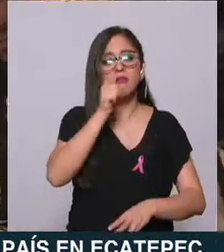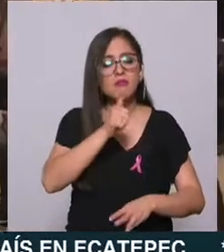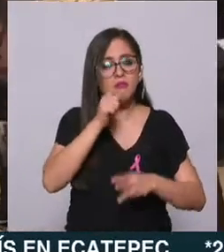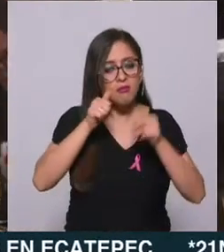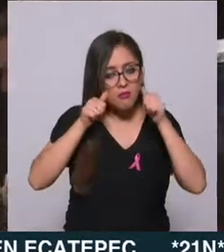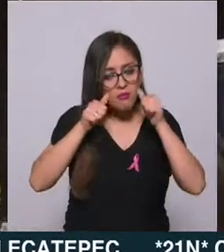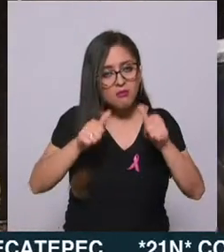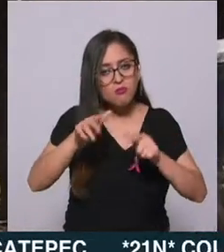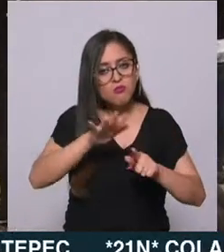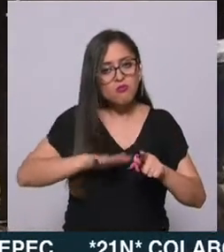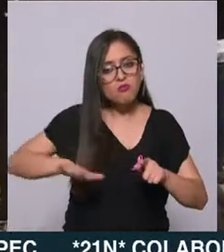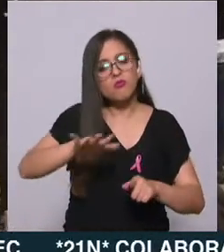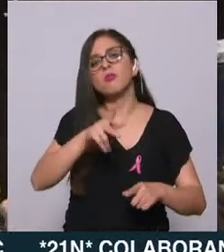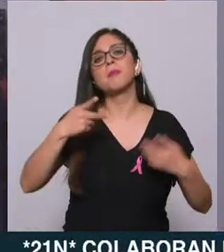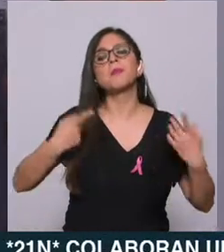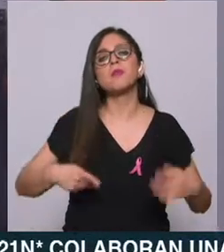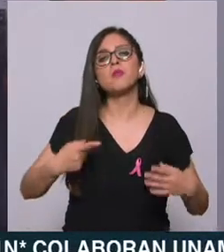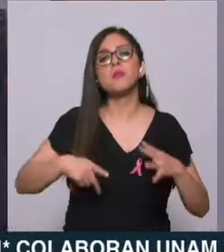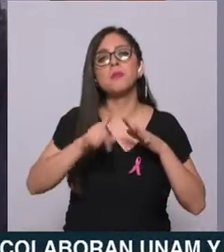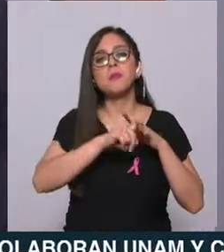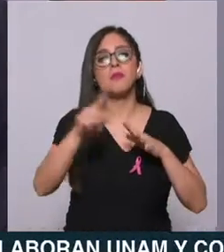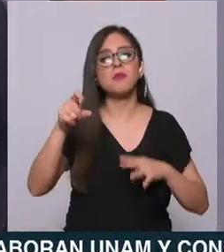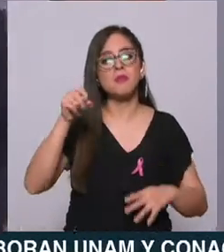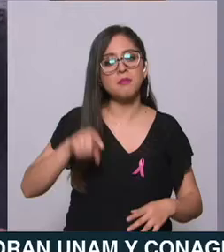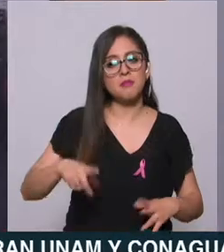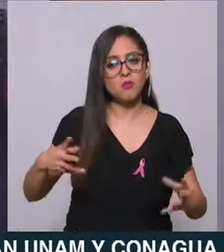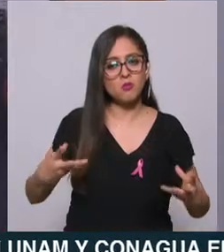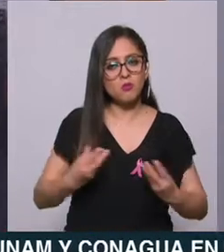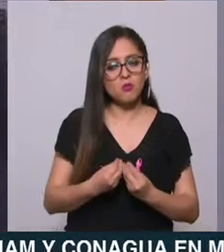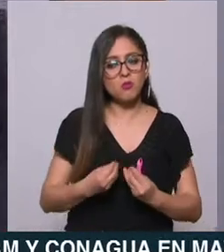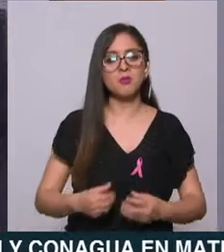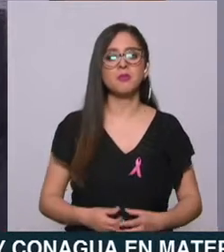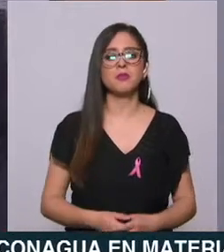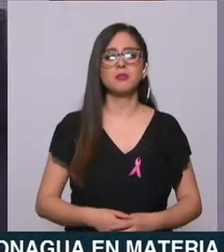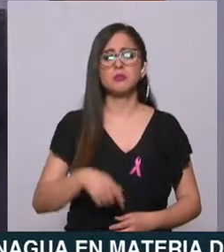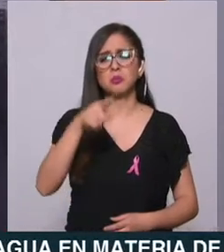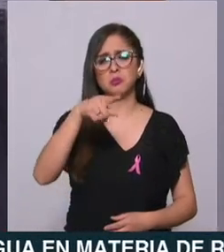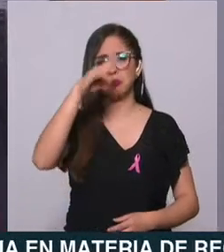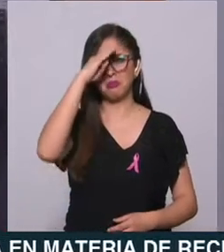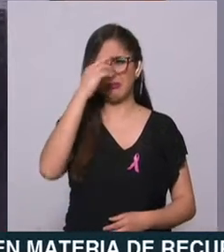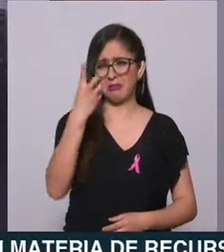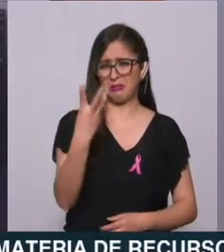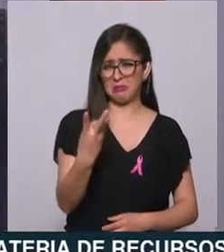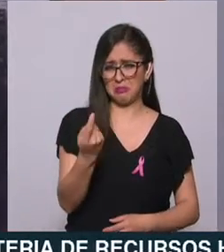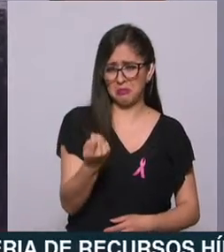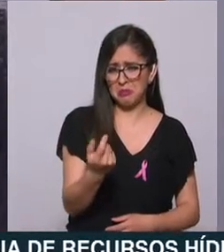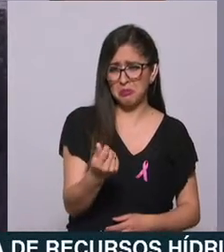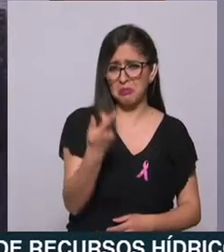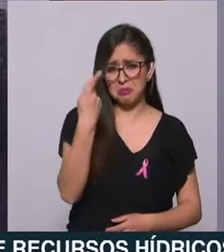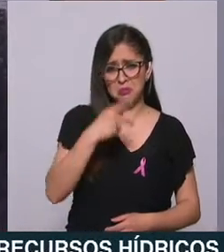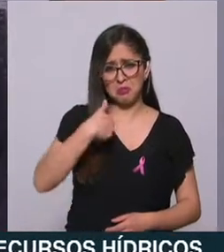dedican a atender a nuestros migrantes. Te parecerán muy pocos, es cierto, pero